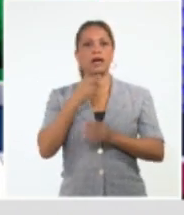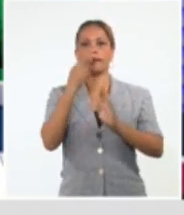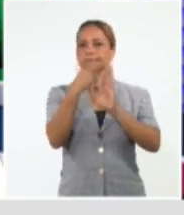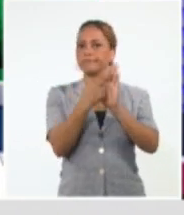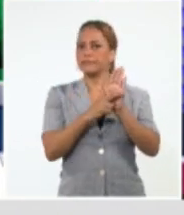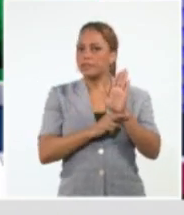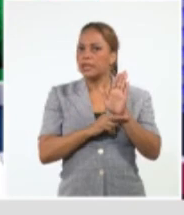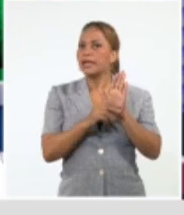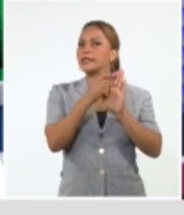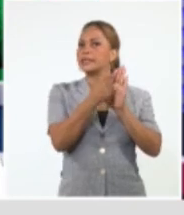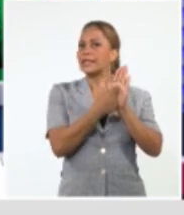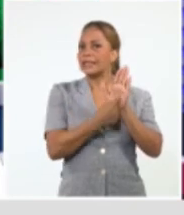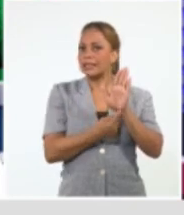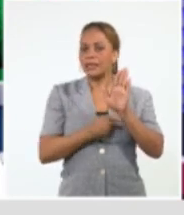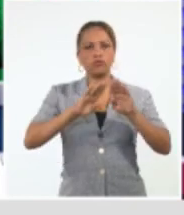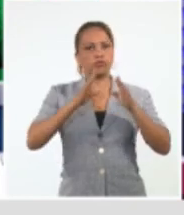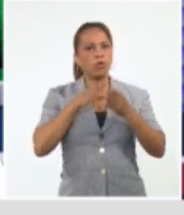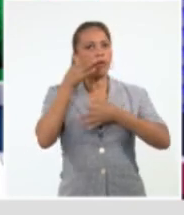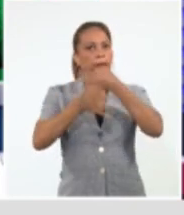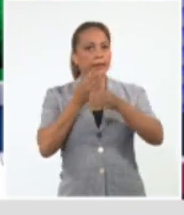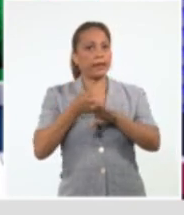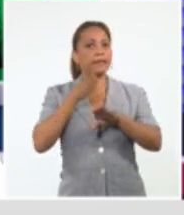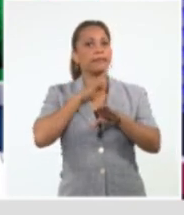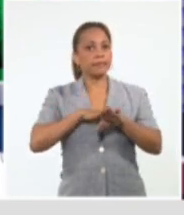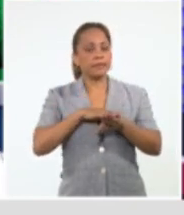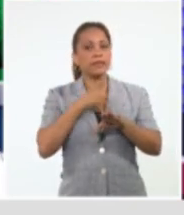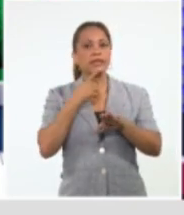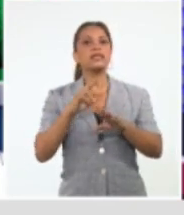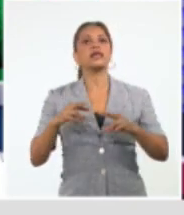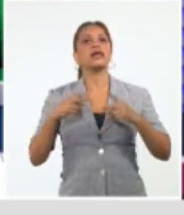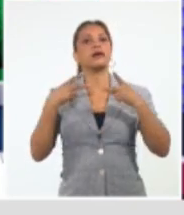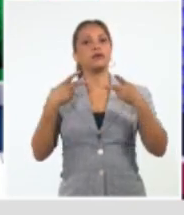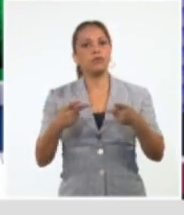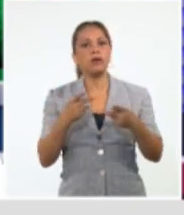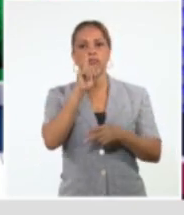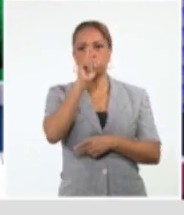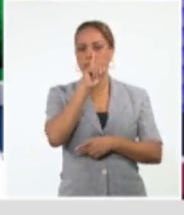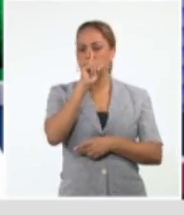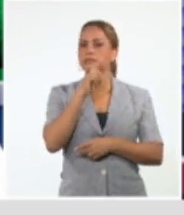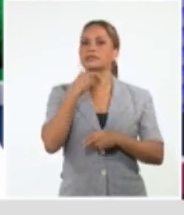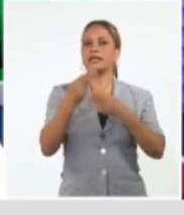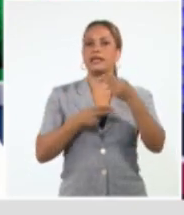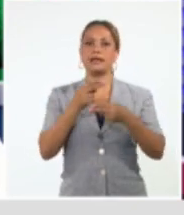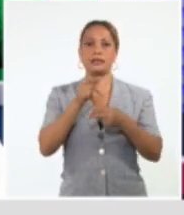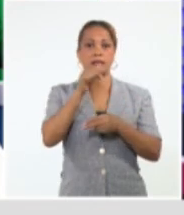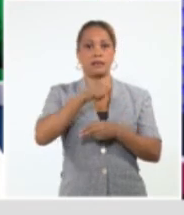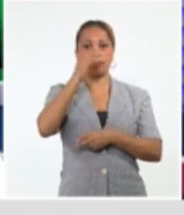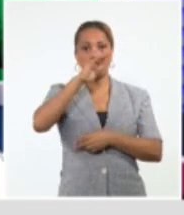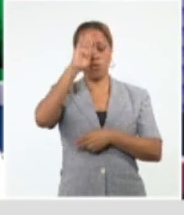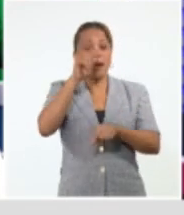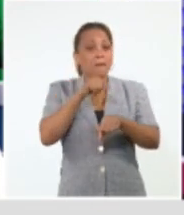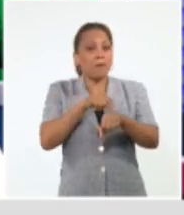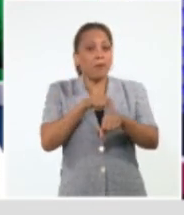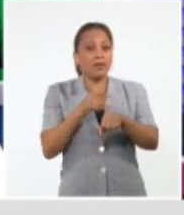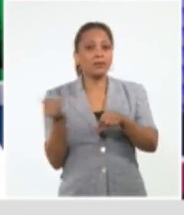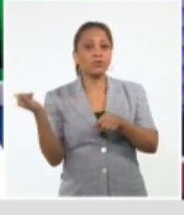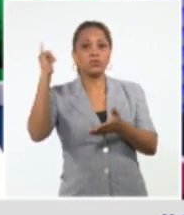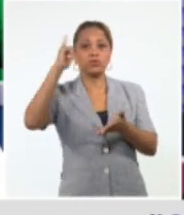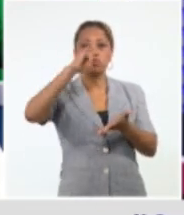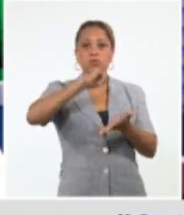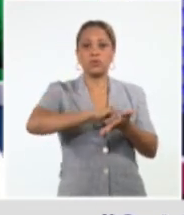acabo de explicar y se le va a tomar una muestra de PCR en el momento que arriba, en